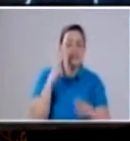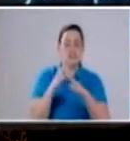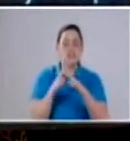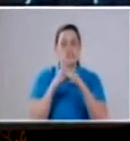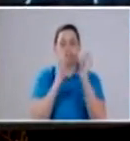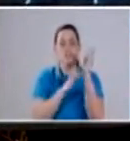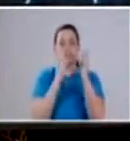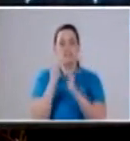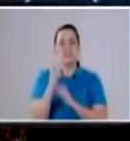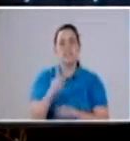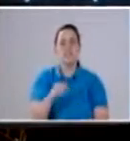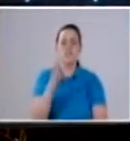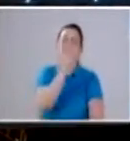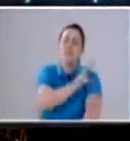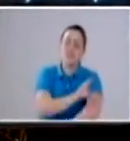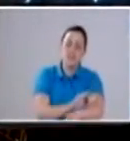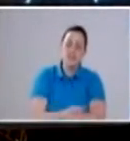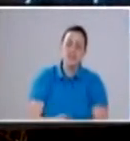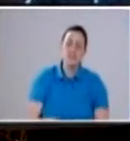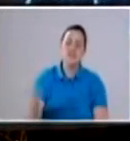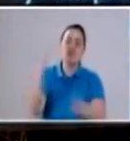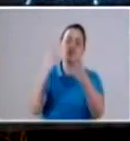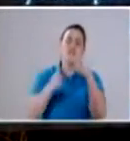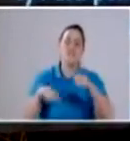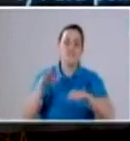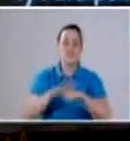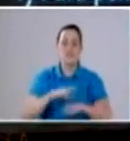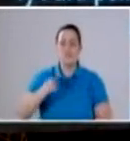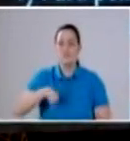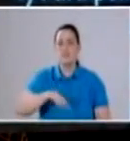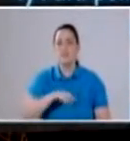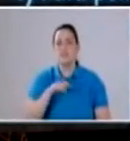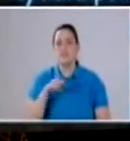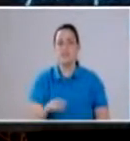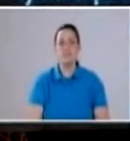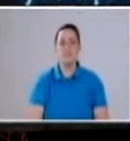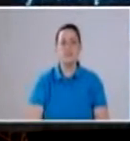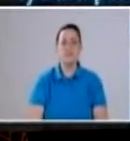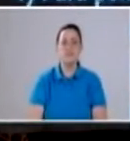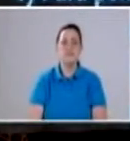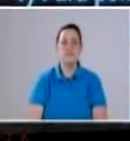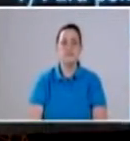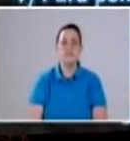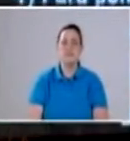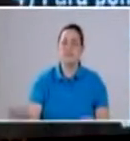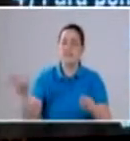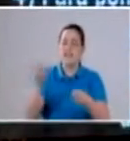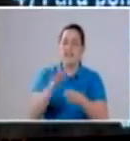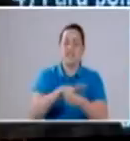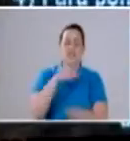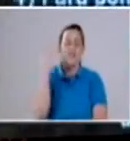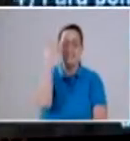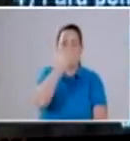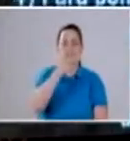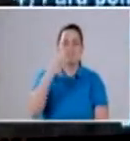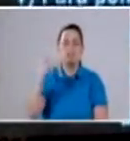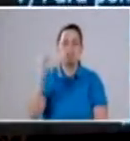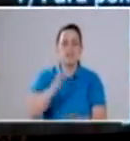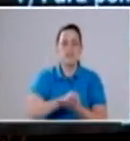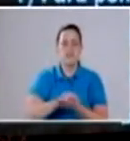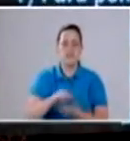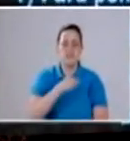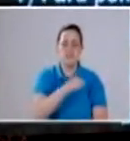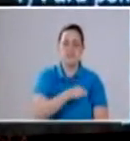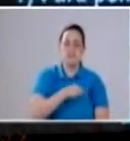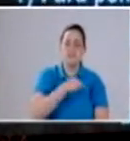que siga viniendo sobre nosotros esas oleadas preciosas de su llenura, hermano, y de la administración